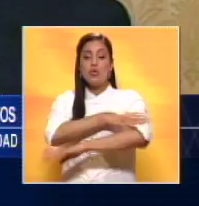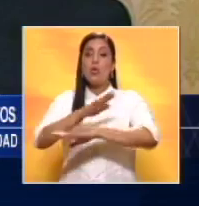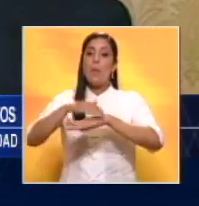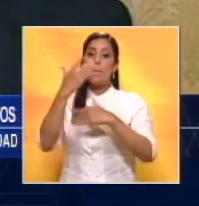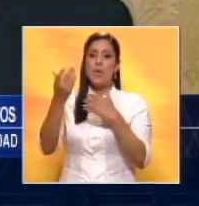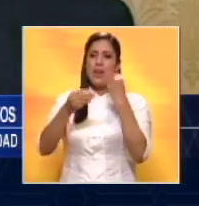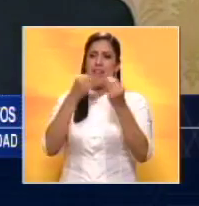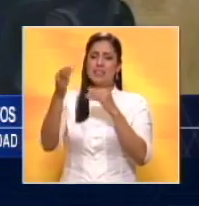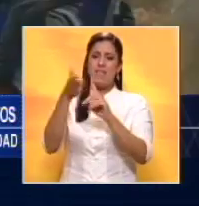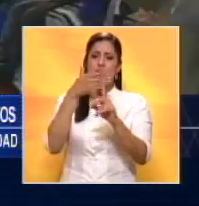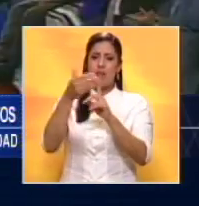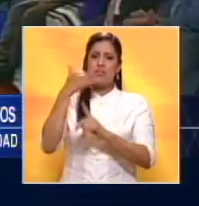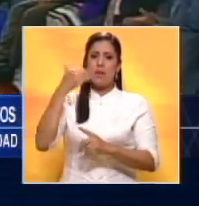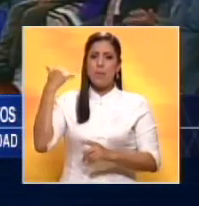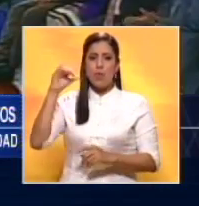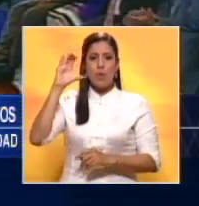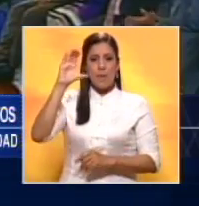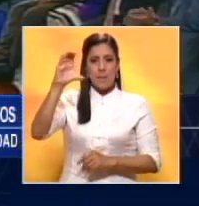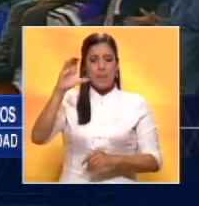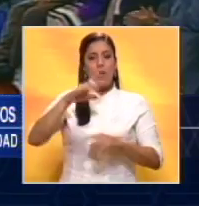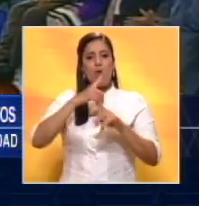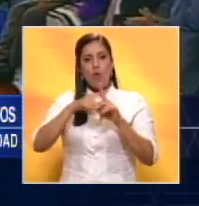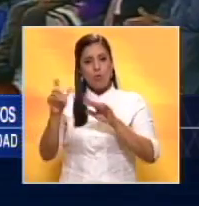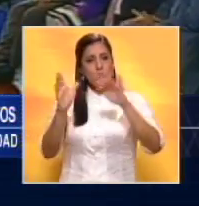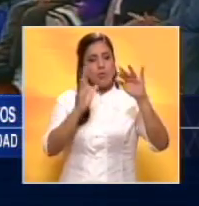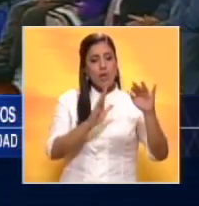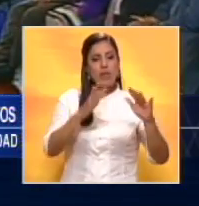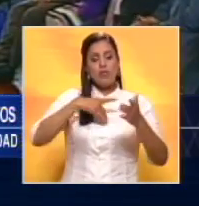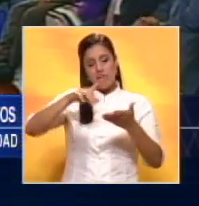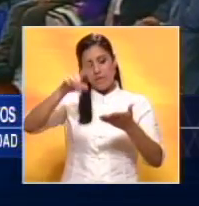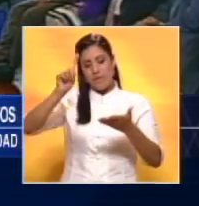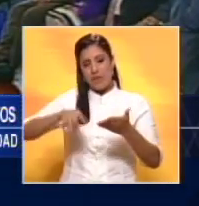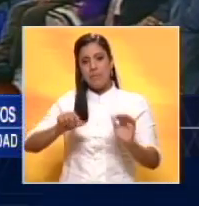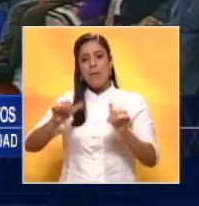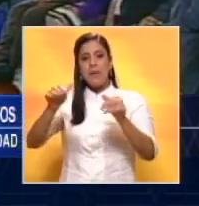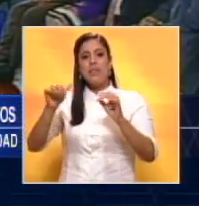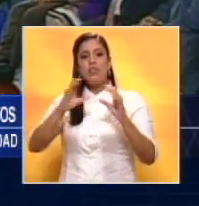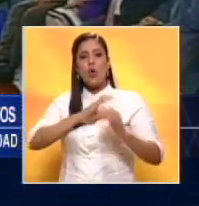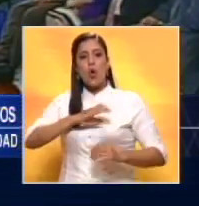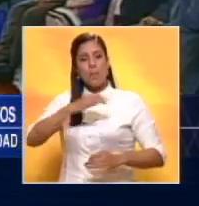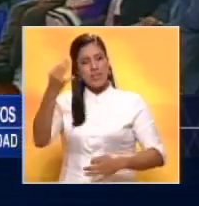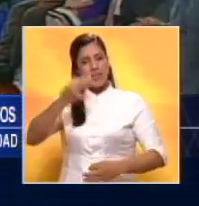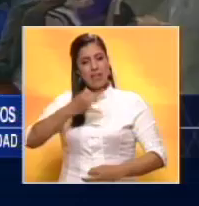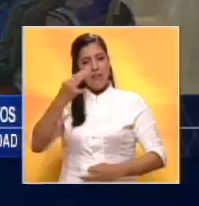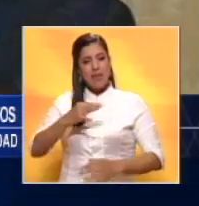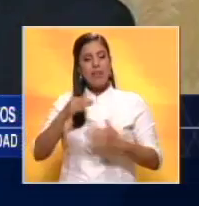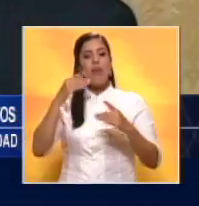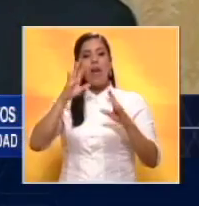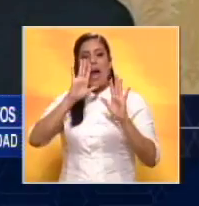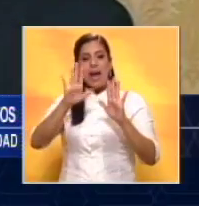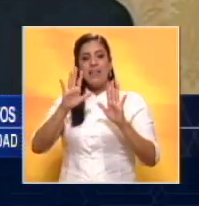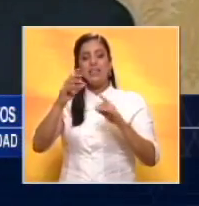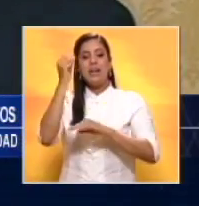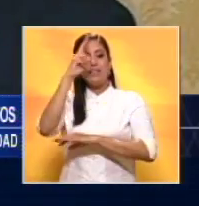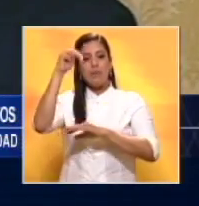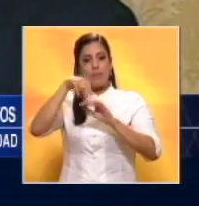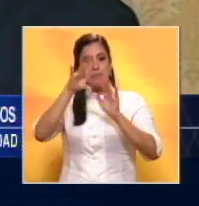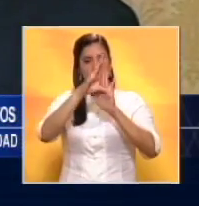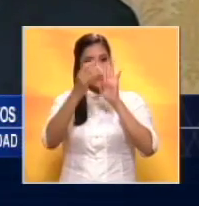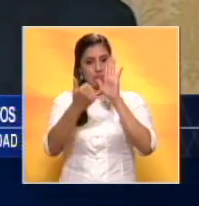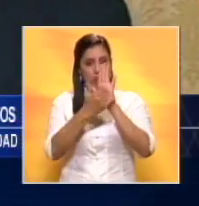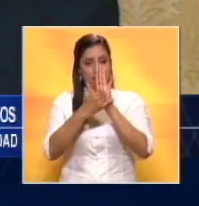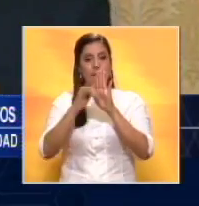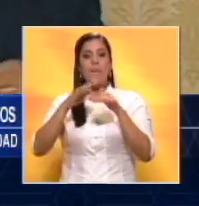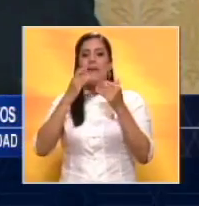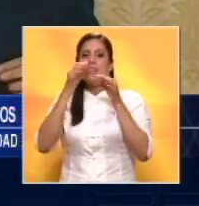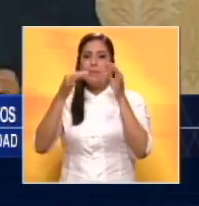actos violentos recientes en el país. Por otra parte, firmó un decreto para establecer la Comisión de la Verdad como parte de la Asamblea Nacional Constituyente,